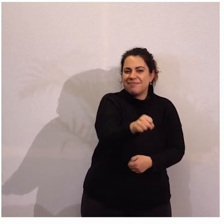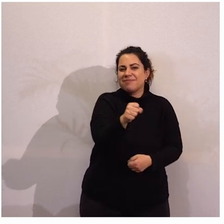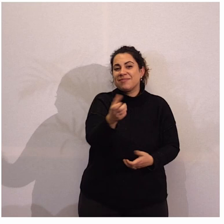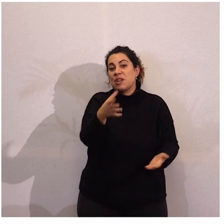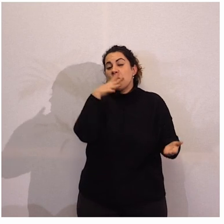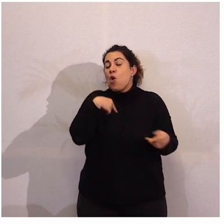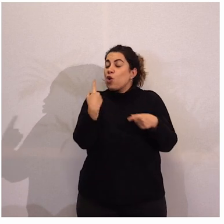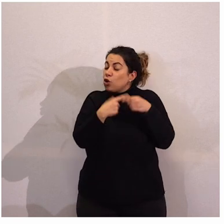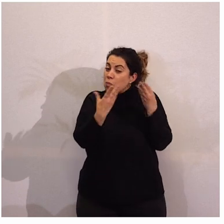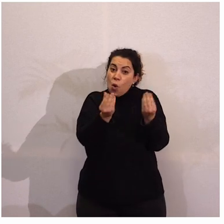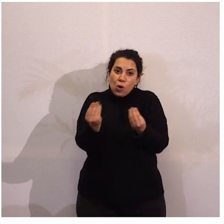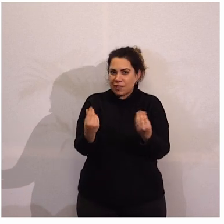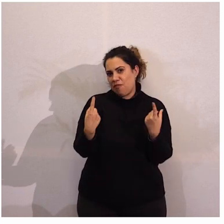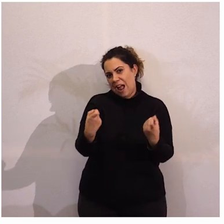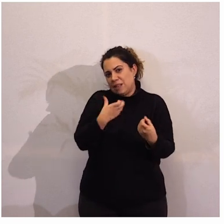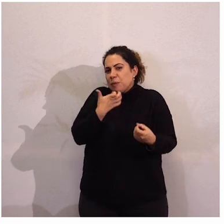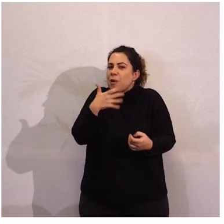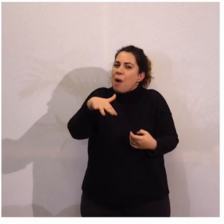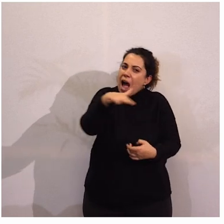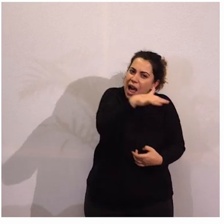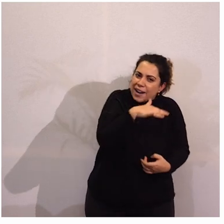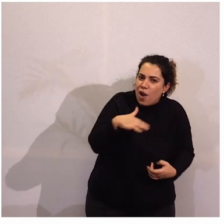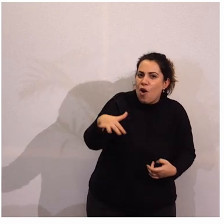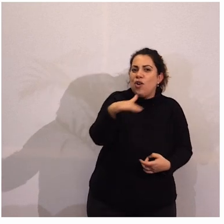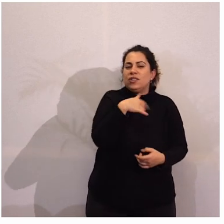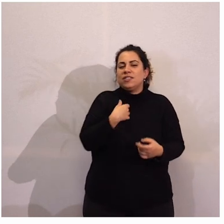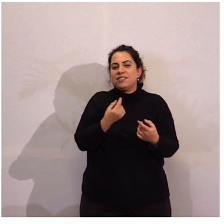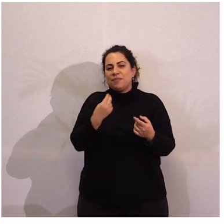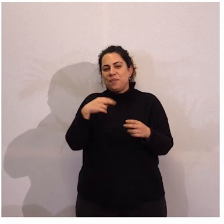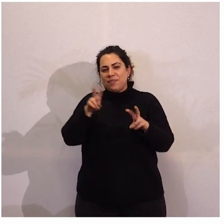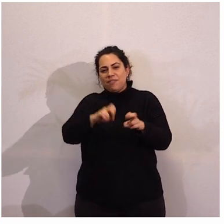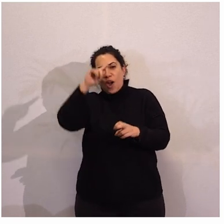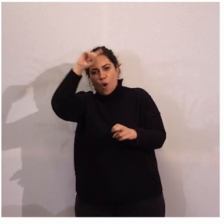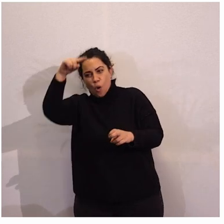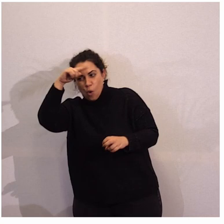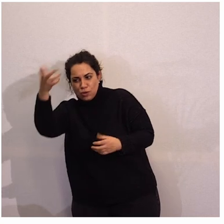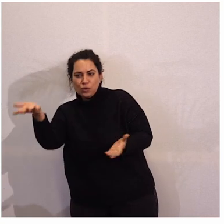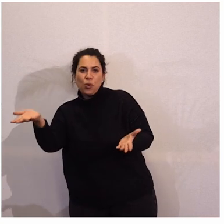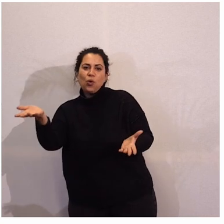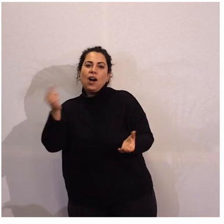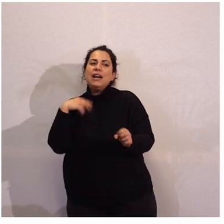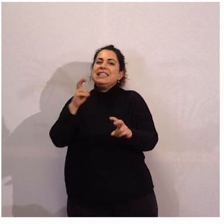muchas cosas que hacer en los barrios, en el tema de la cultura, en el tema del deporte,